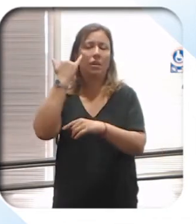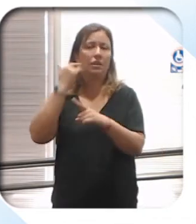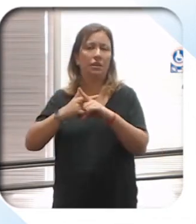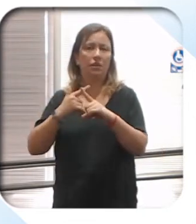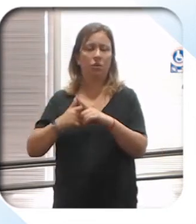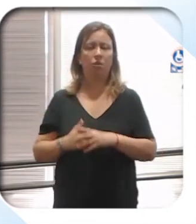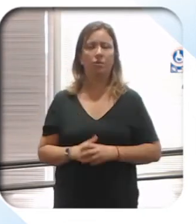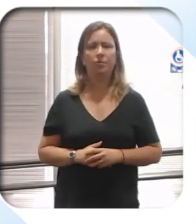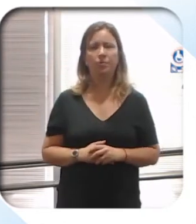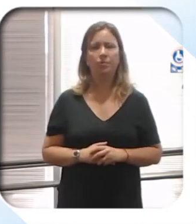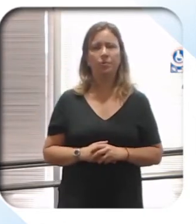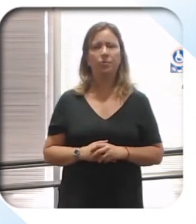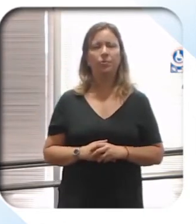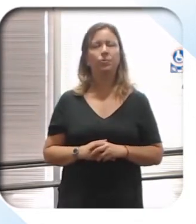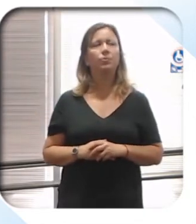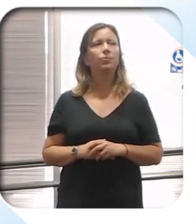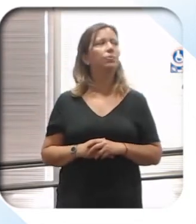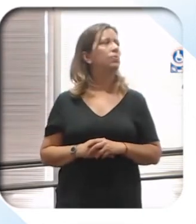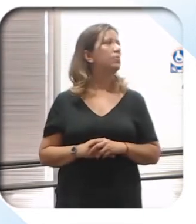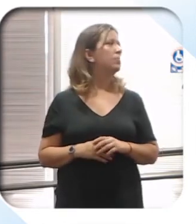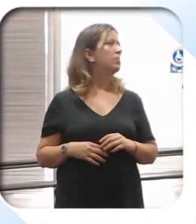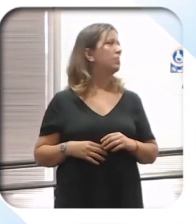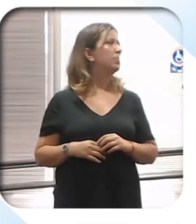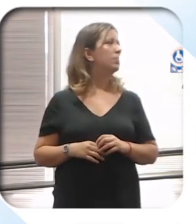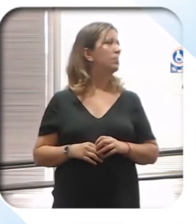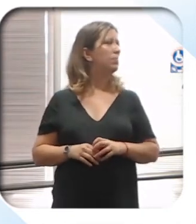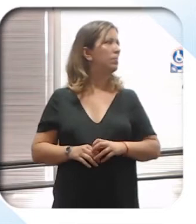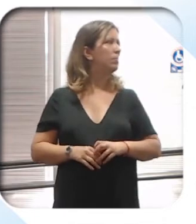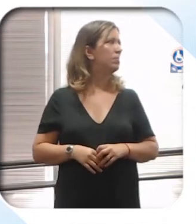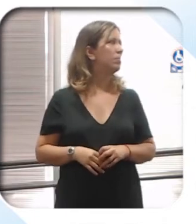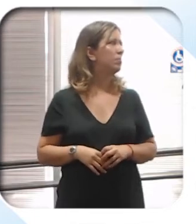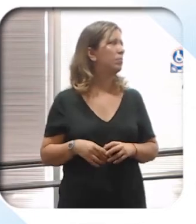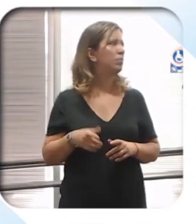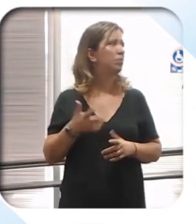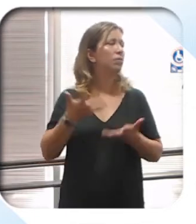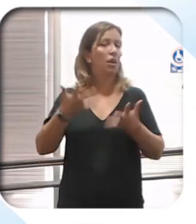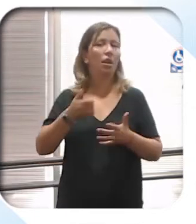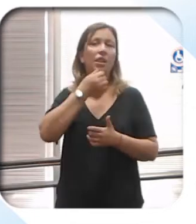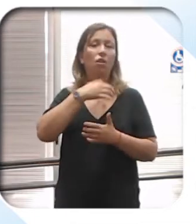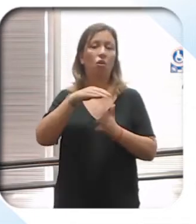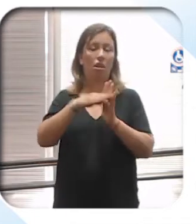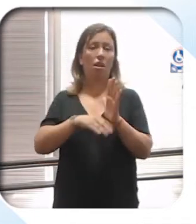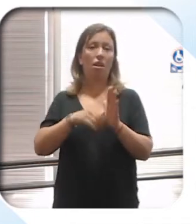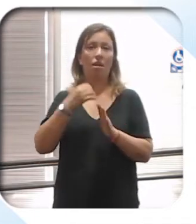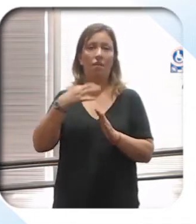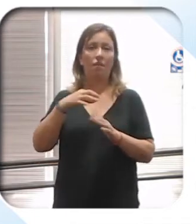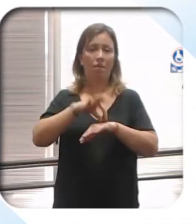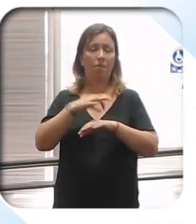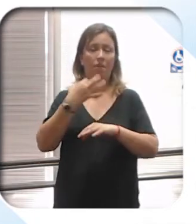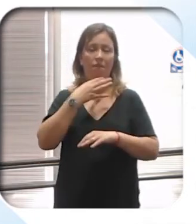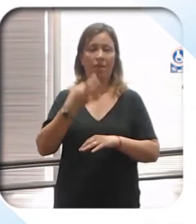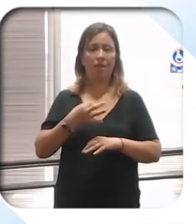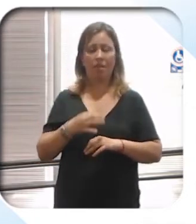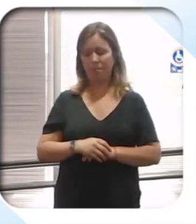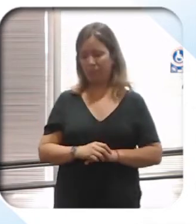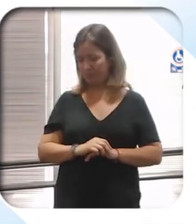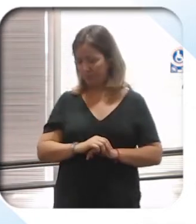sexuación. Vamos a, si les gusta, si quieren, si lo desean, una historia clínica real.